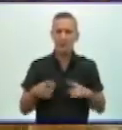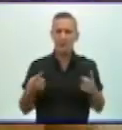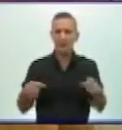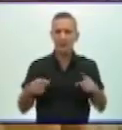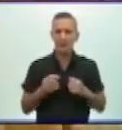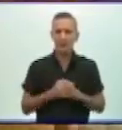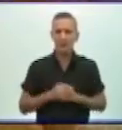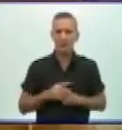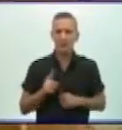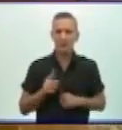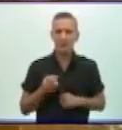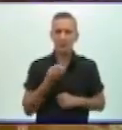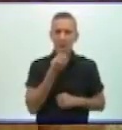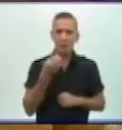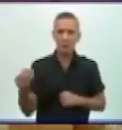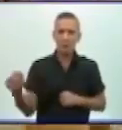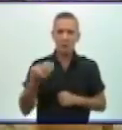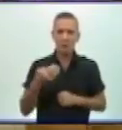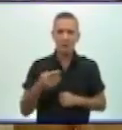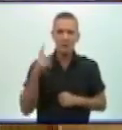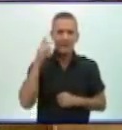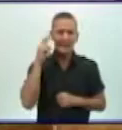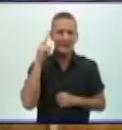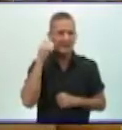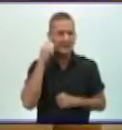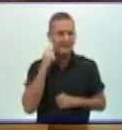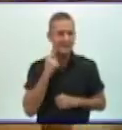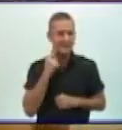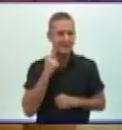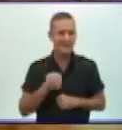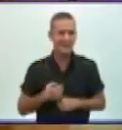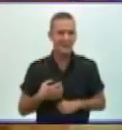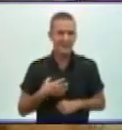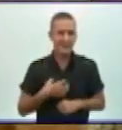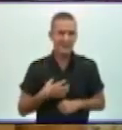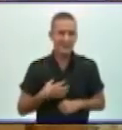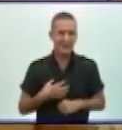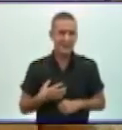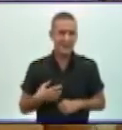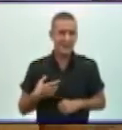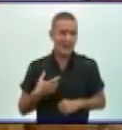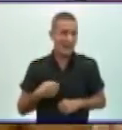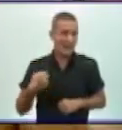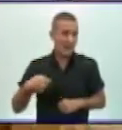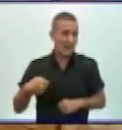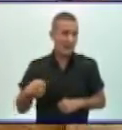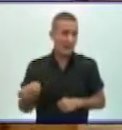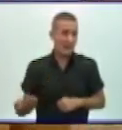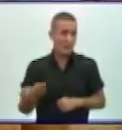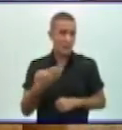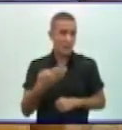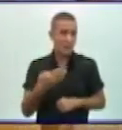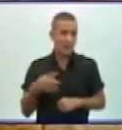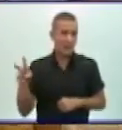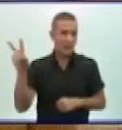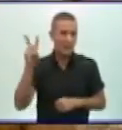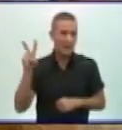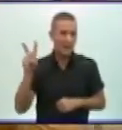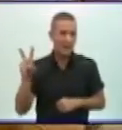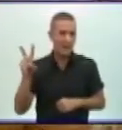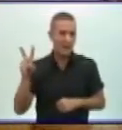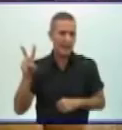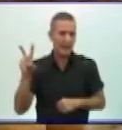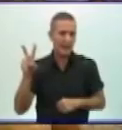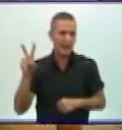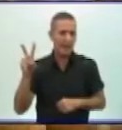sábado. Porque... Mira, tengo una reservación en Varadero este fin de semana. Y ustedes comprenderán que nadie cambia Varadero por una